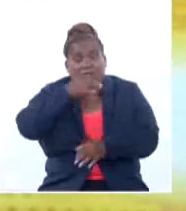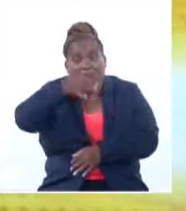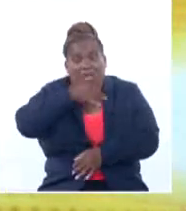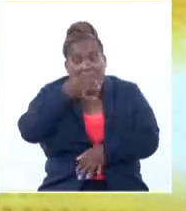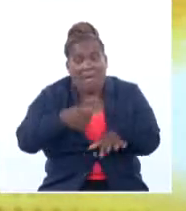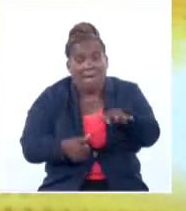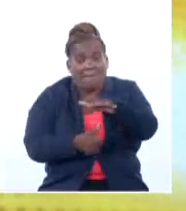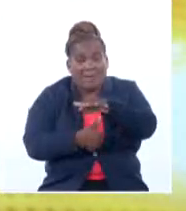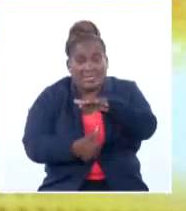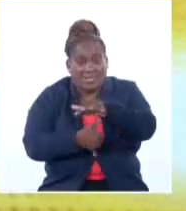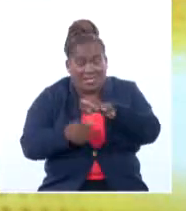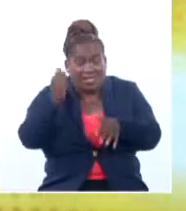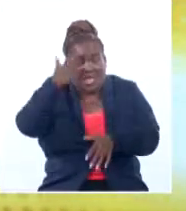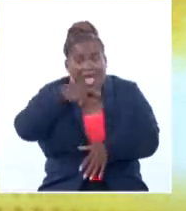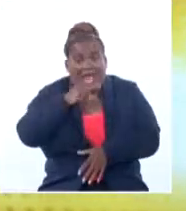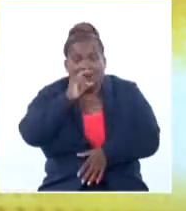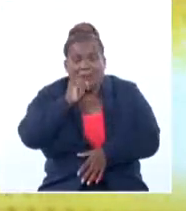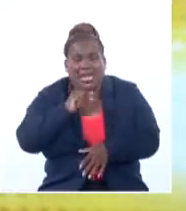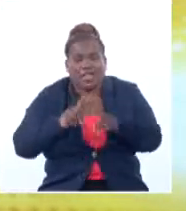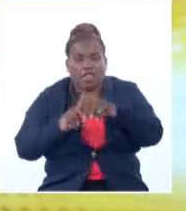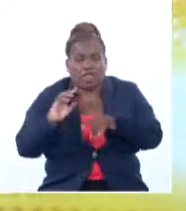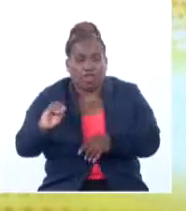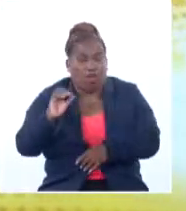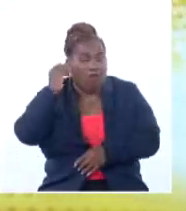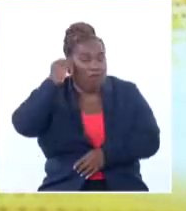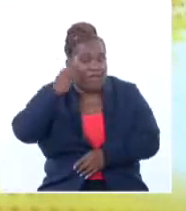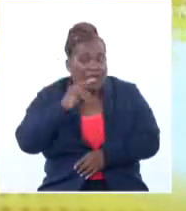presidente Alberto Fernández durante un encuentro del Foro